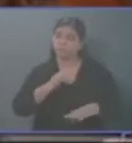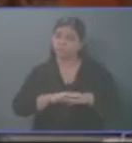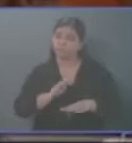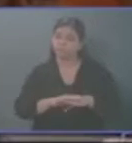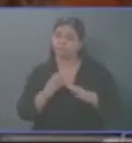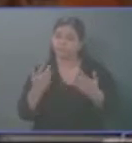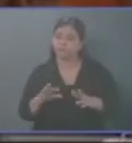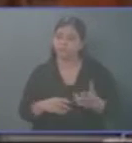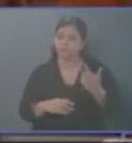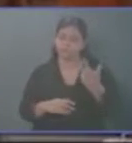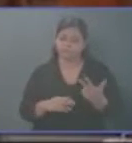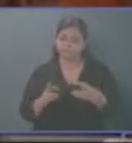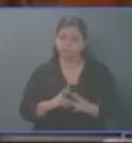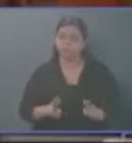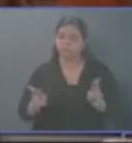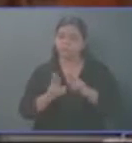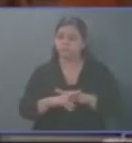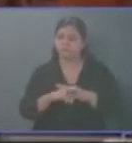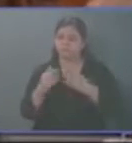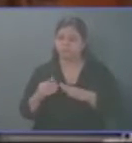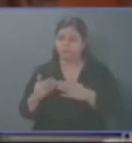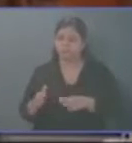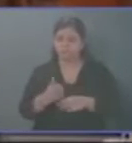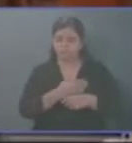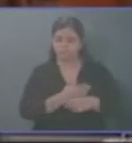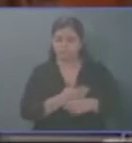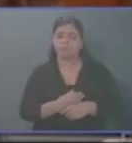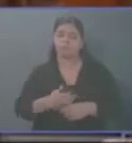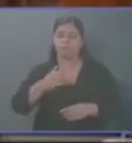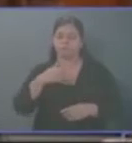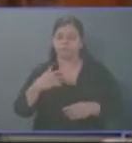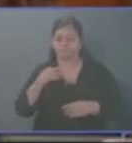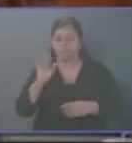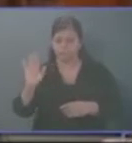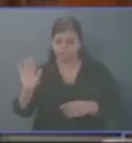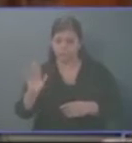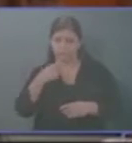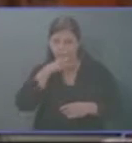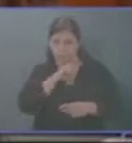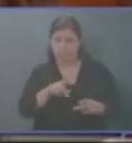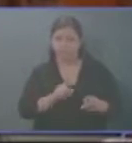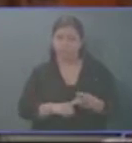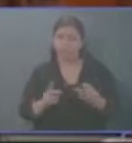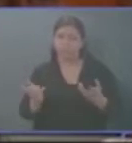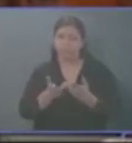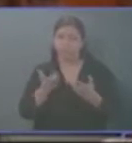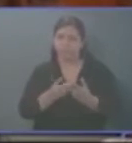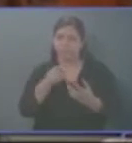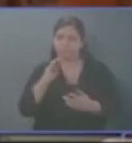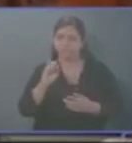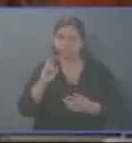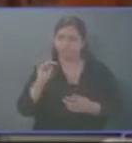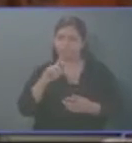tres reformas de diferentes grupos. Está la de ellos, está la del colega Leonardo